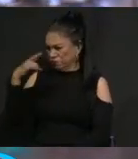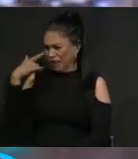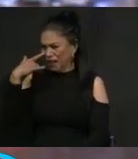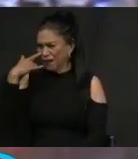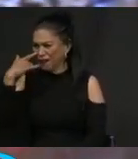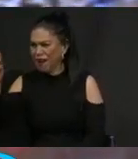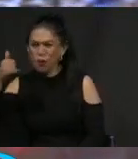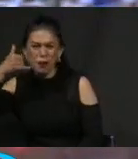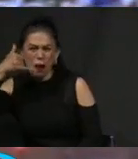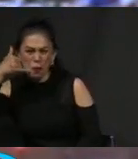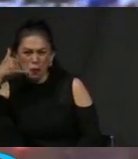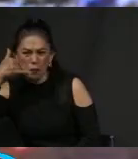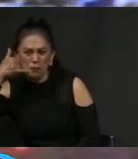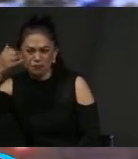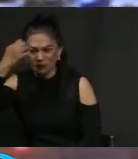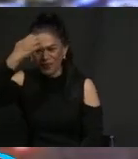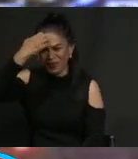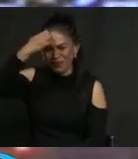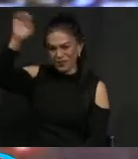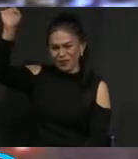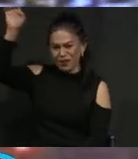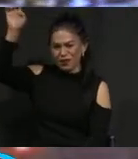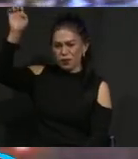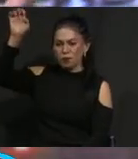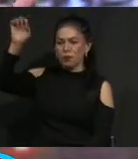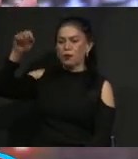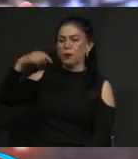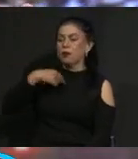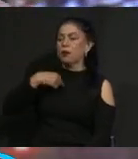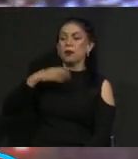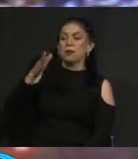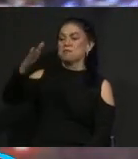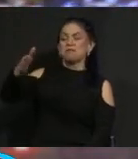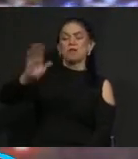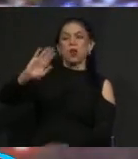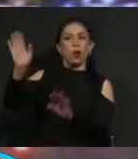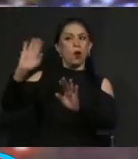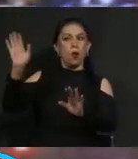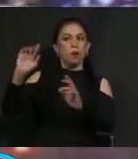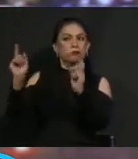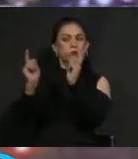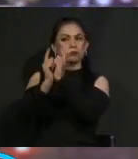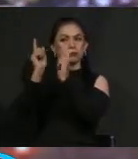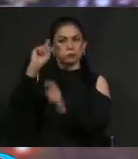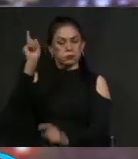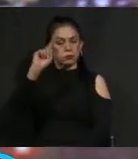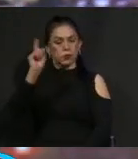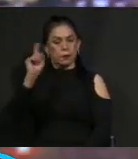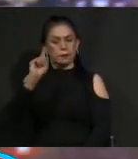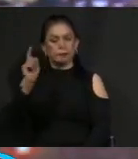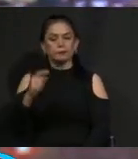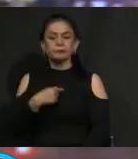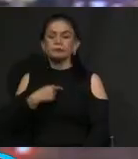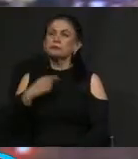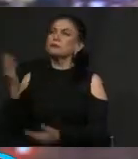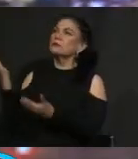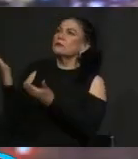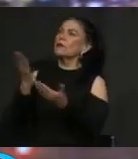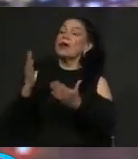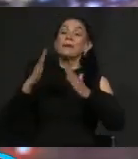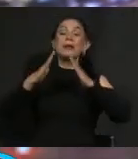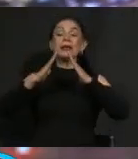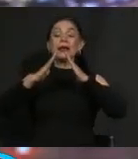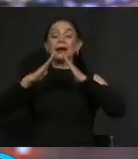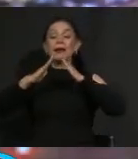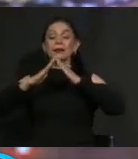Esa llamada y le dije no no voy a llegar hoy punto Claro que sí va para mi casa llega a mi casa y todo bien al